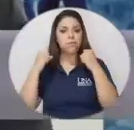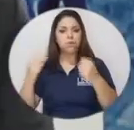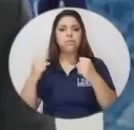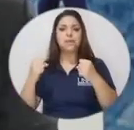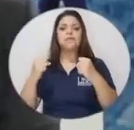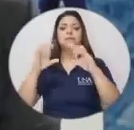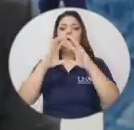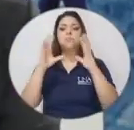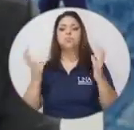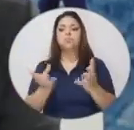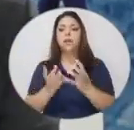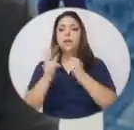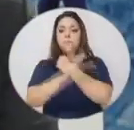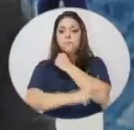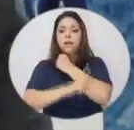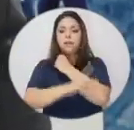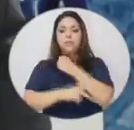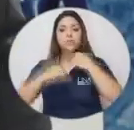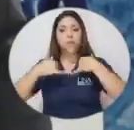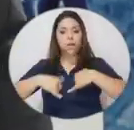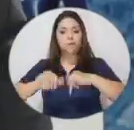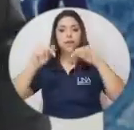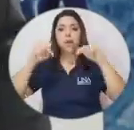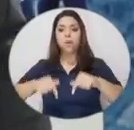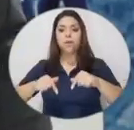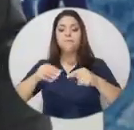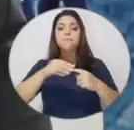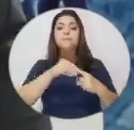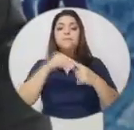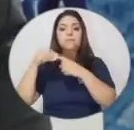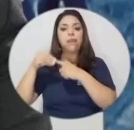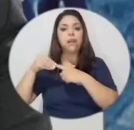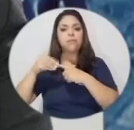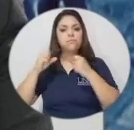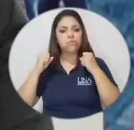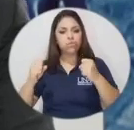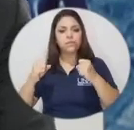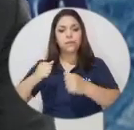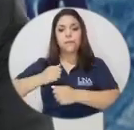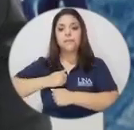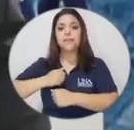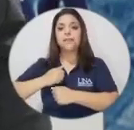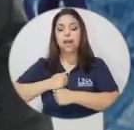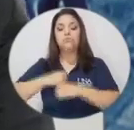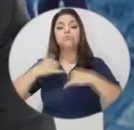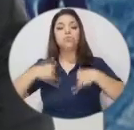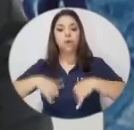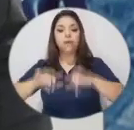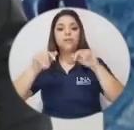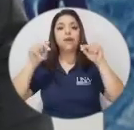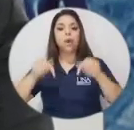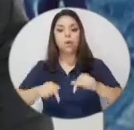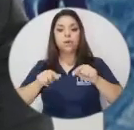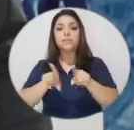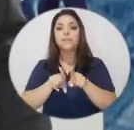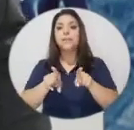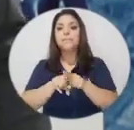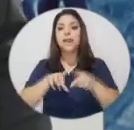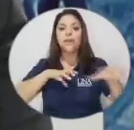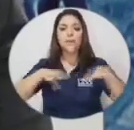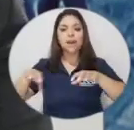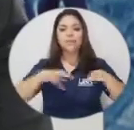principal potencia militar aún hoy, y uno de los actores, si no el más relevante, en todos